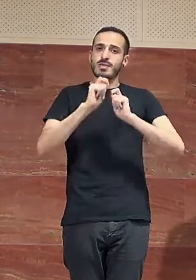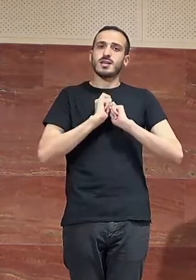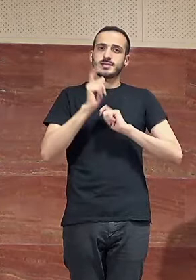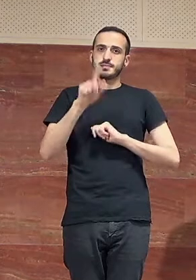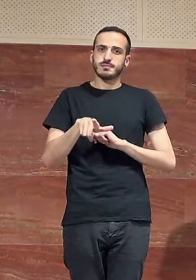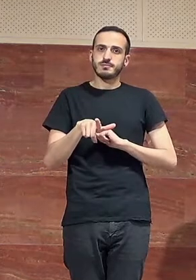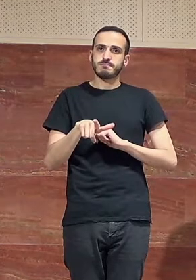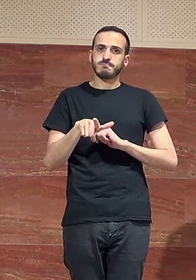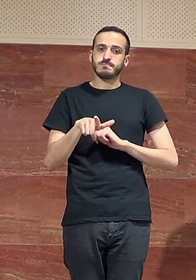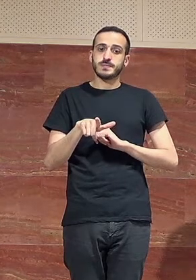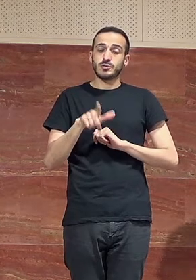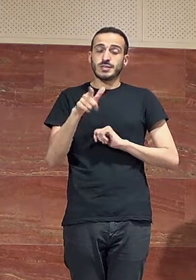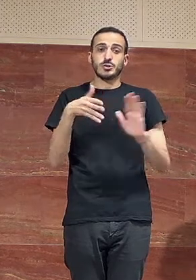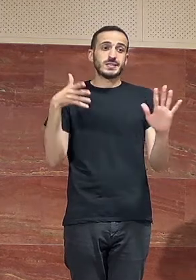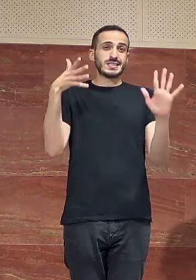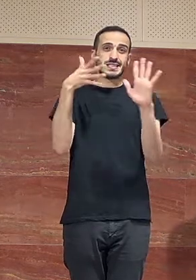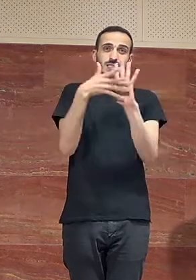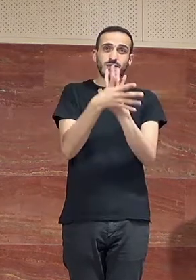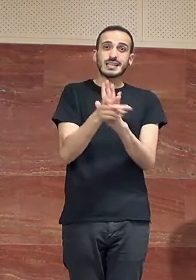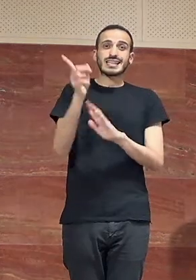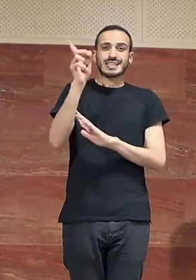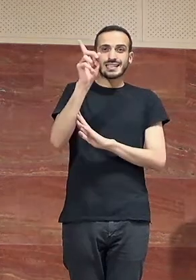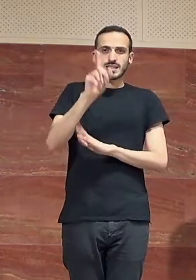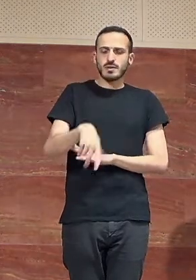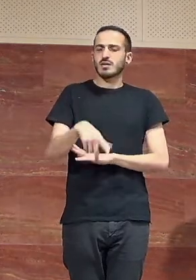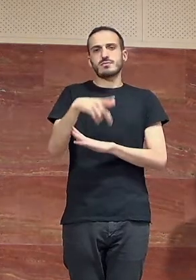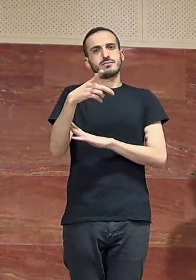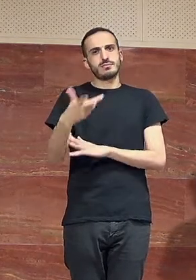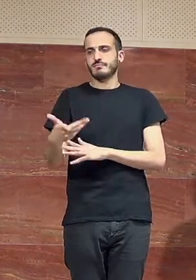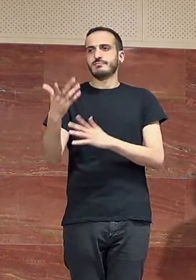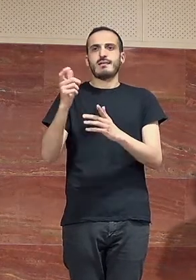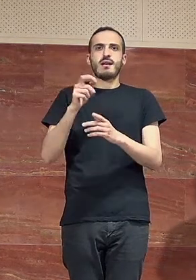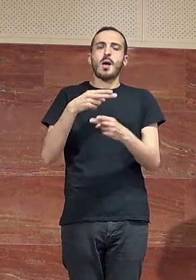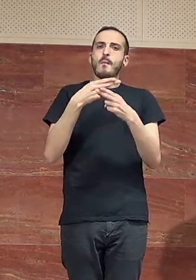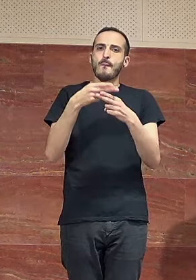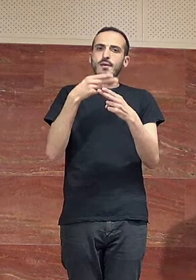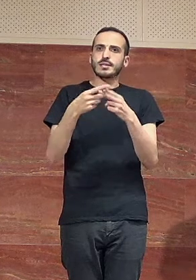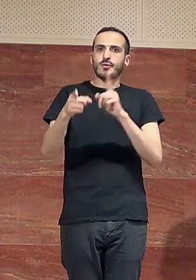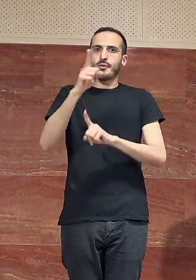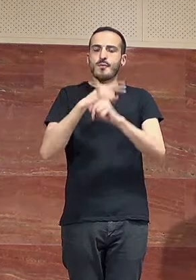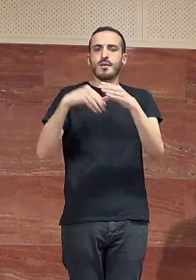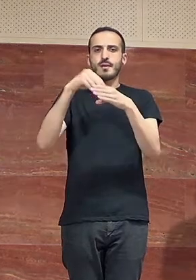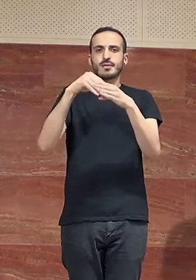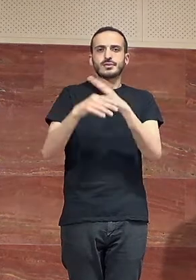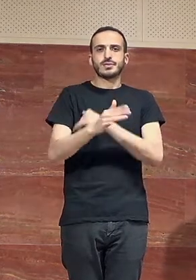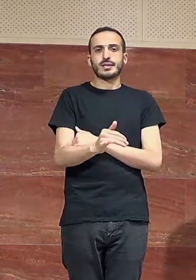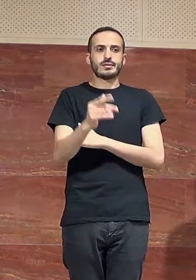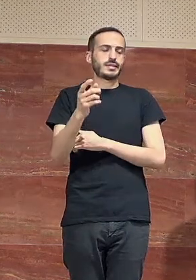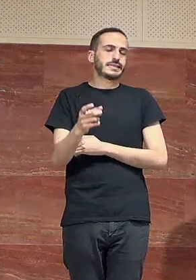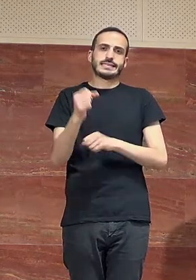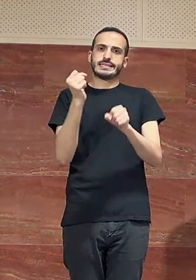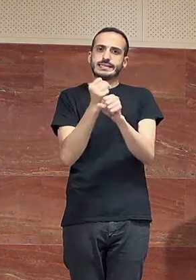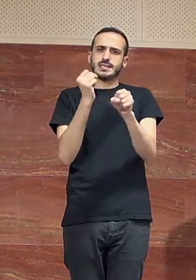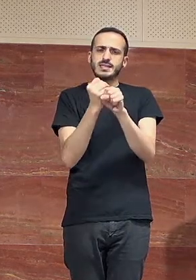vez, eso va acompañado de mucha burocracia y de siempre una hiperregulación que prácticamente hace muy complicado trabajar en